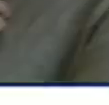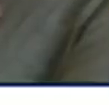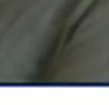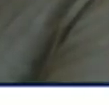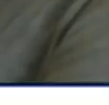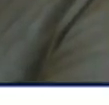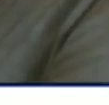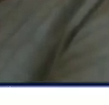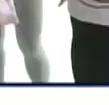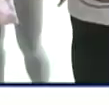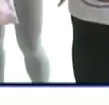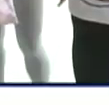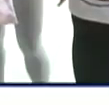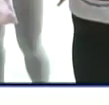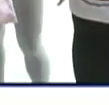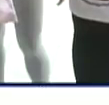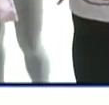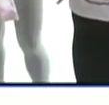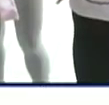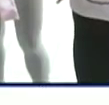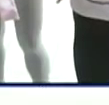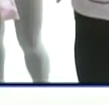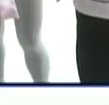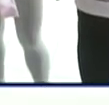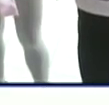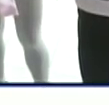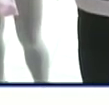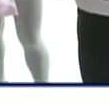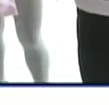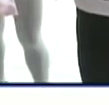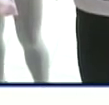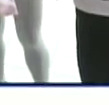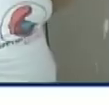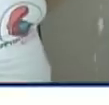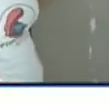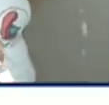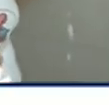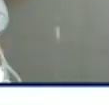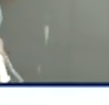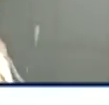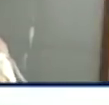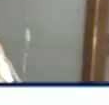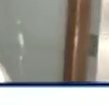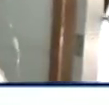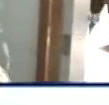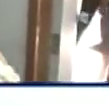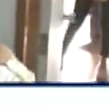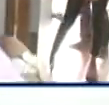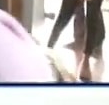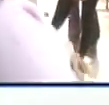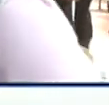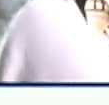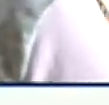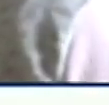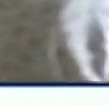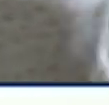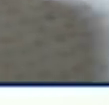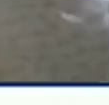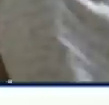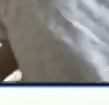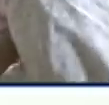ustedes son lo más grande que tiene la especie humana la mujer es lo más sensible lo más noble lo más hermoso